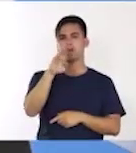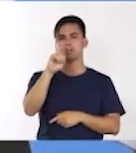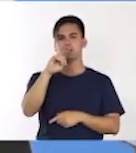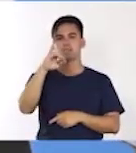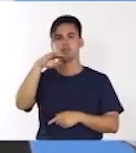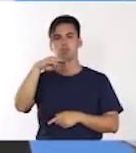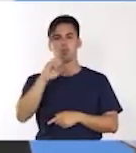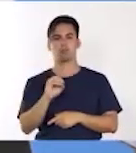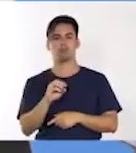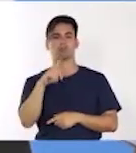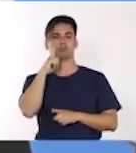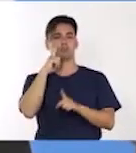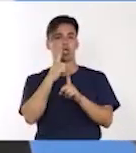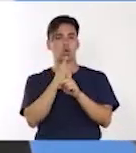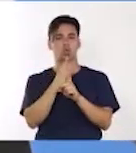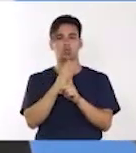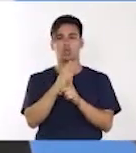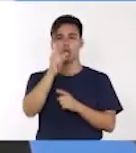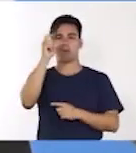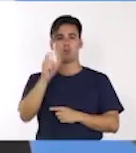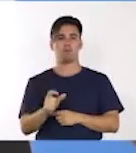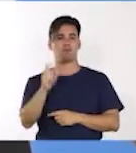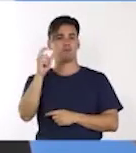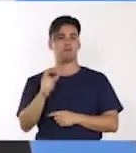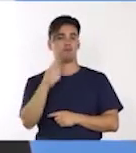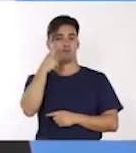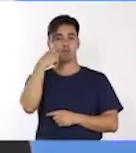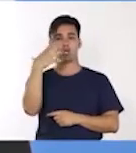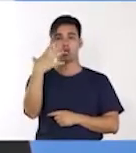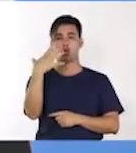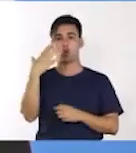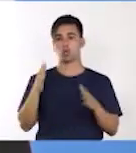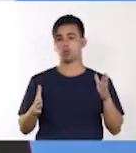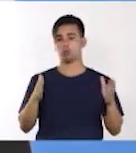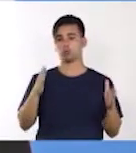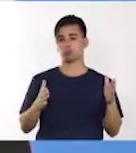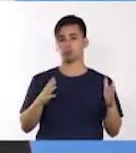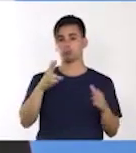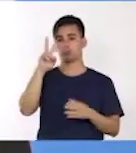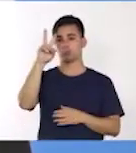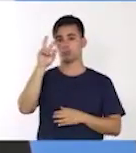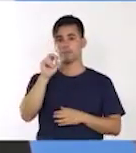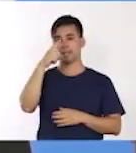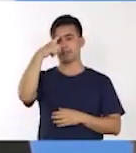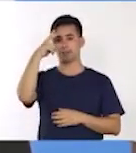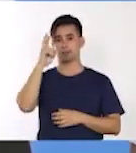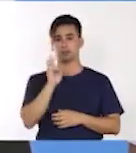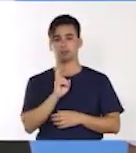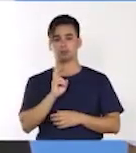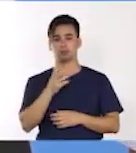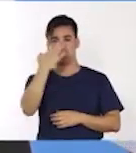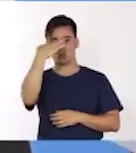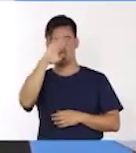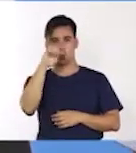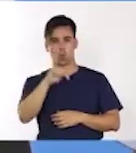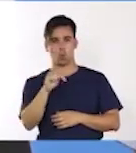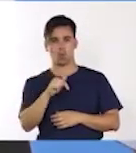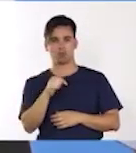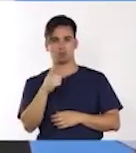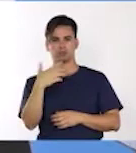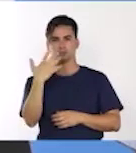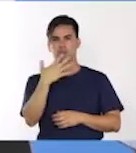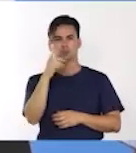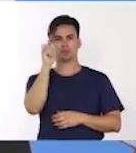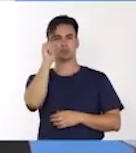marxistas, y así encontramos que las figuras más destacadas de esta primera mitad del siglo XX